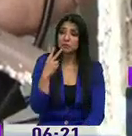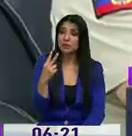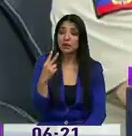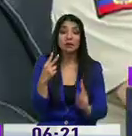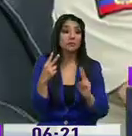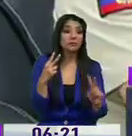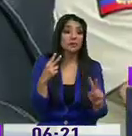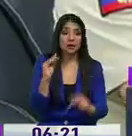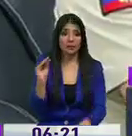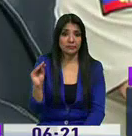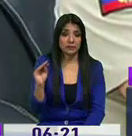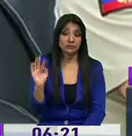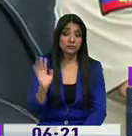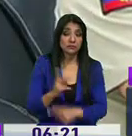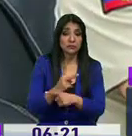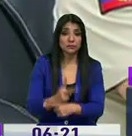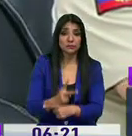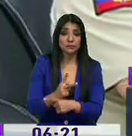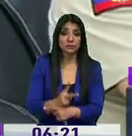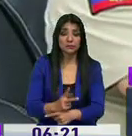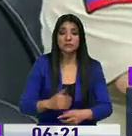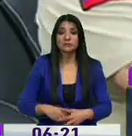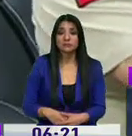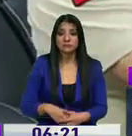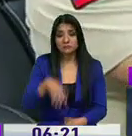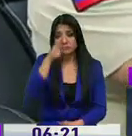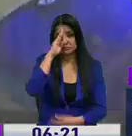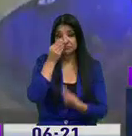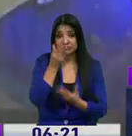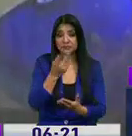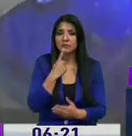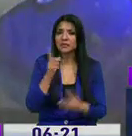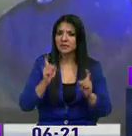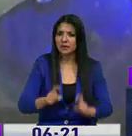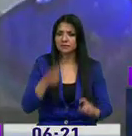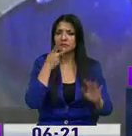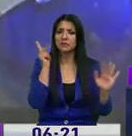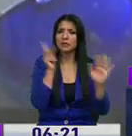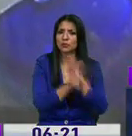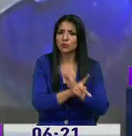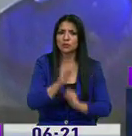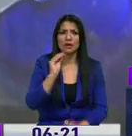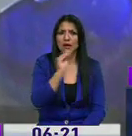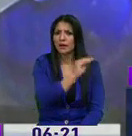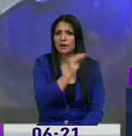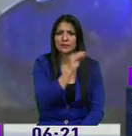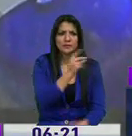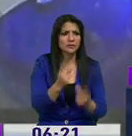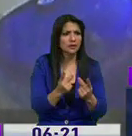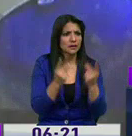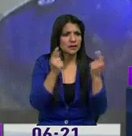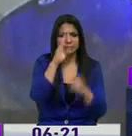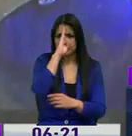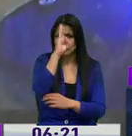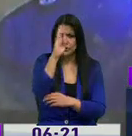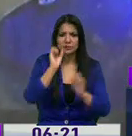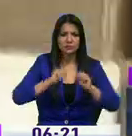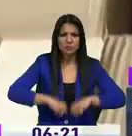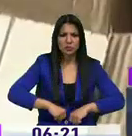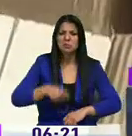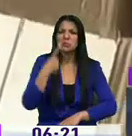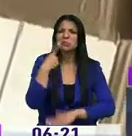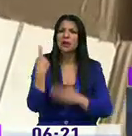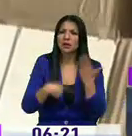mientras que para la policía nacional y sus casos deben ser denunciados y avisados inmediatamente a la institución del orden para